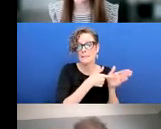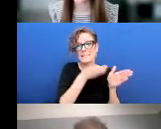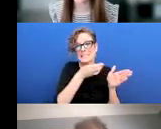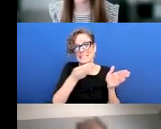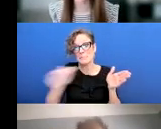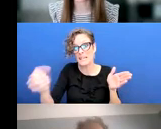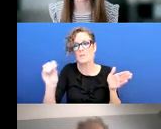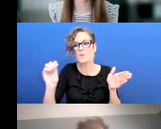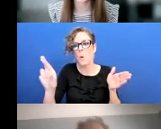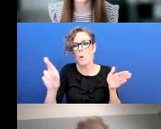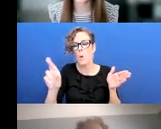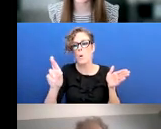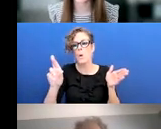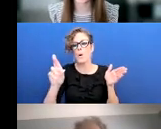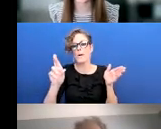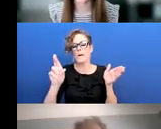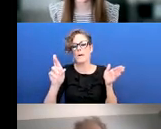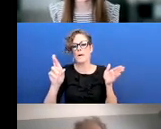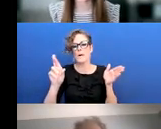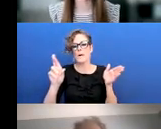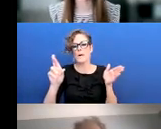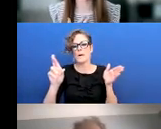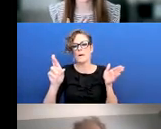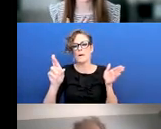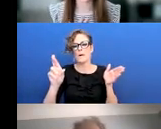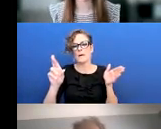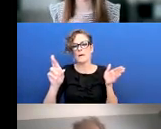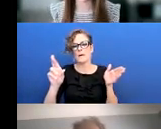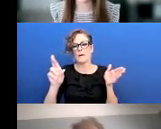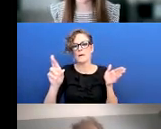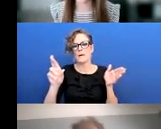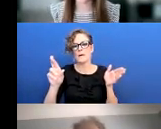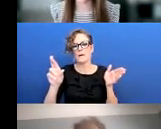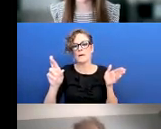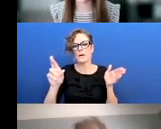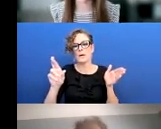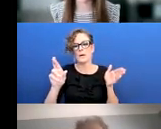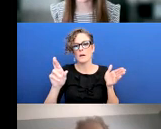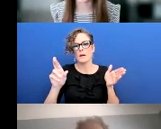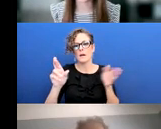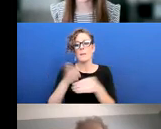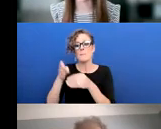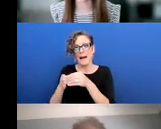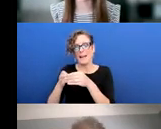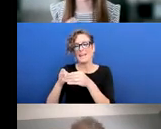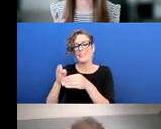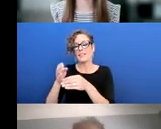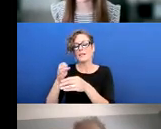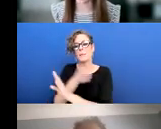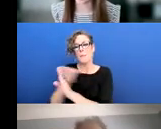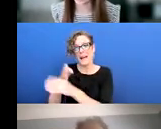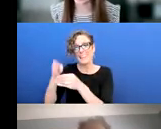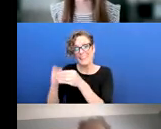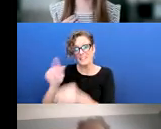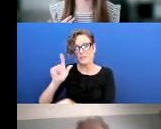of 2024. Todos estos fondos se aprueban para un solo año, no